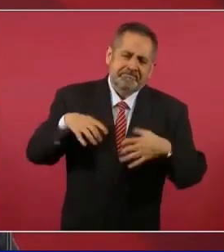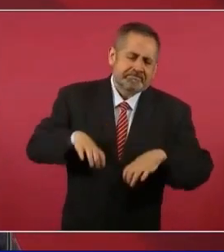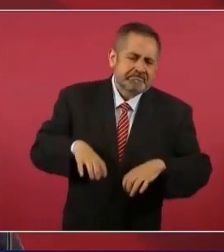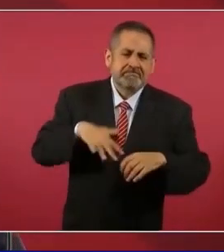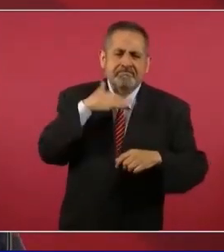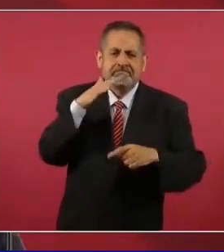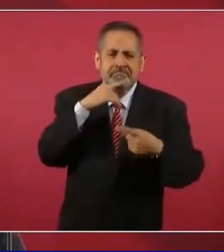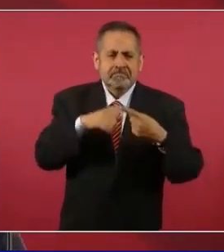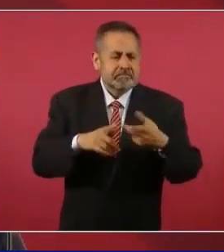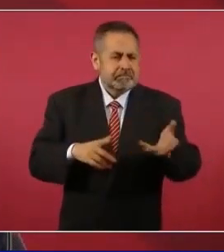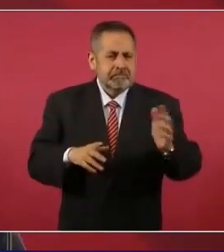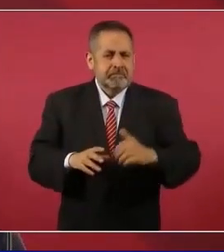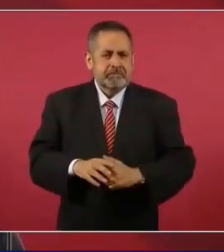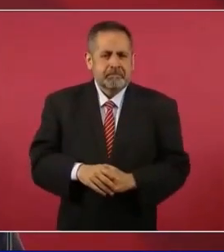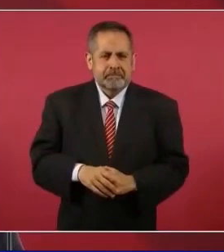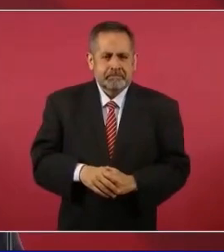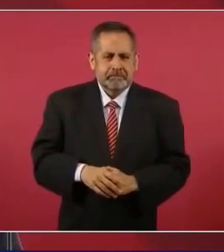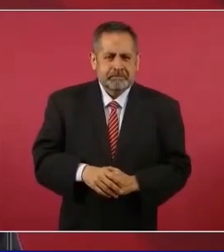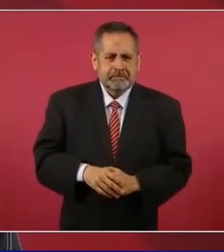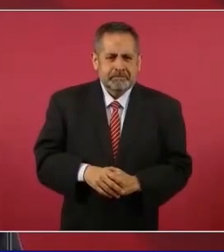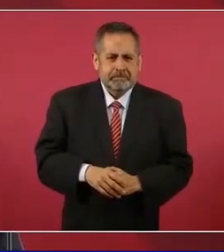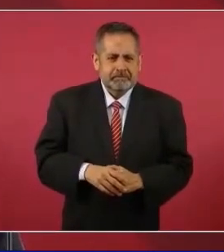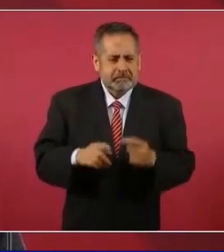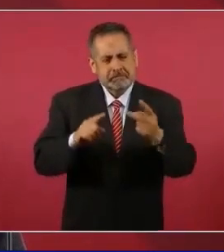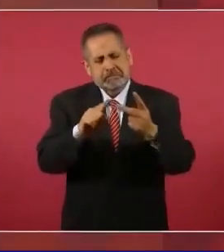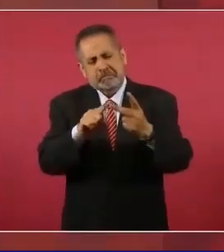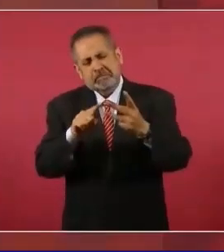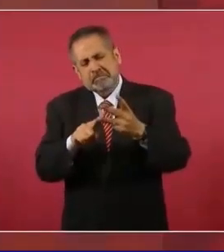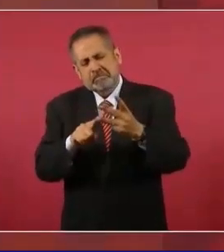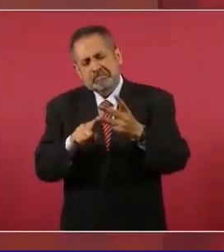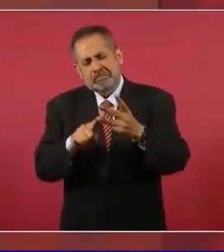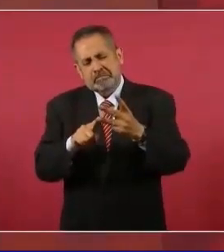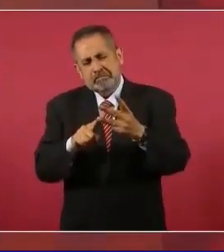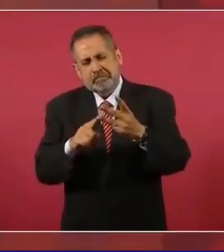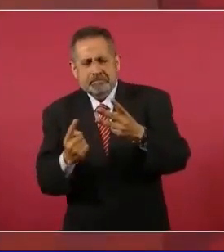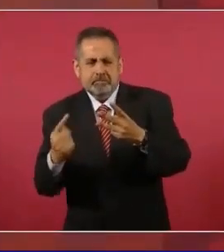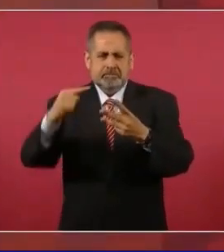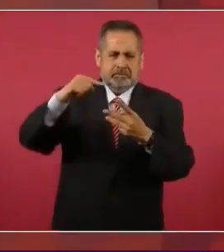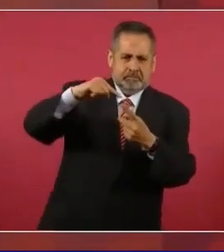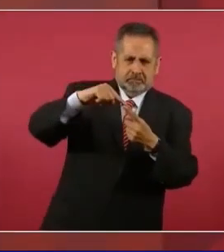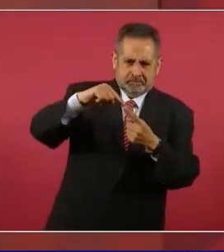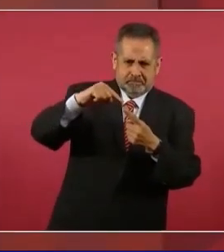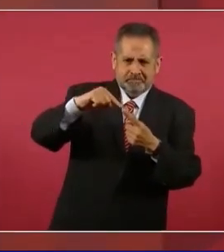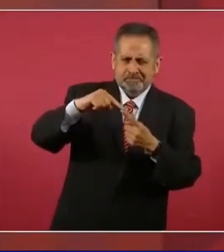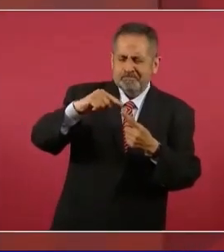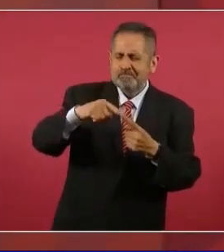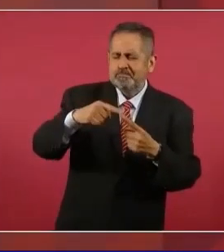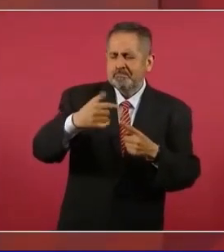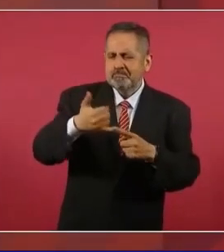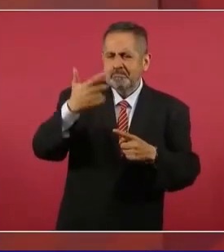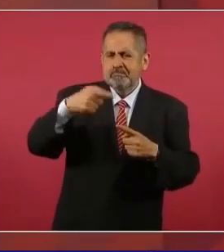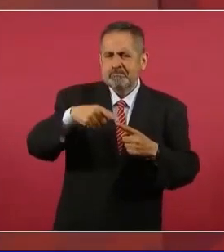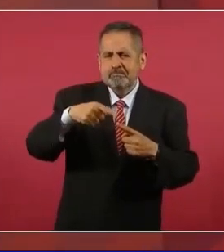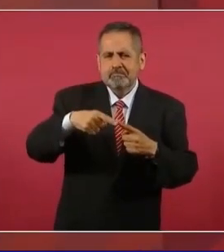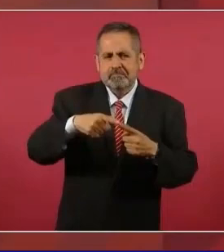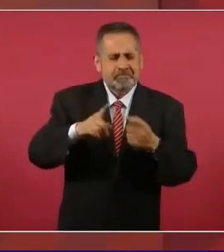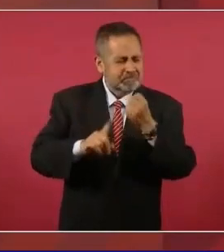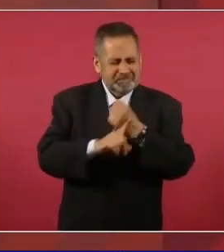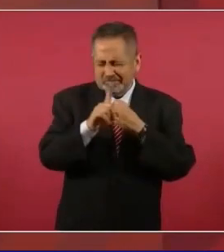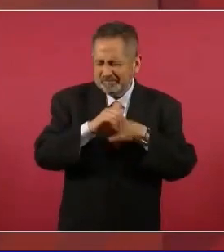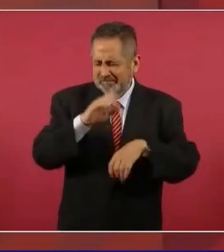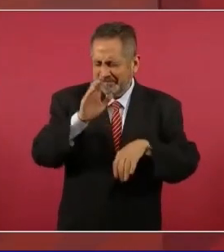Ya hasta se puede decir que las otras 2 se derivan de la corrupción. Principal problema, la